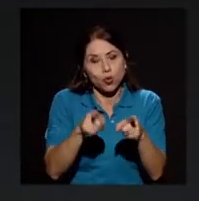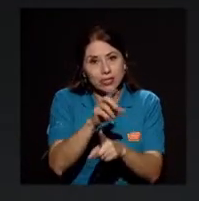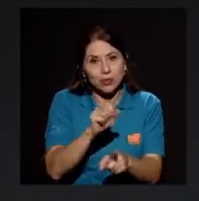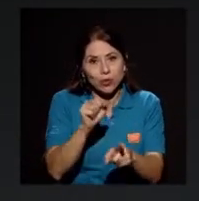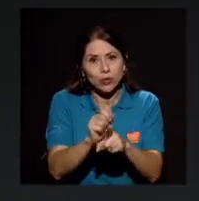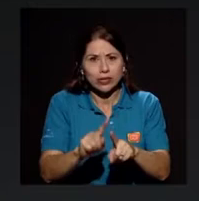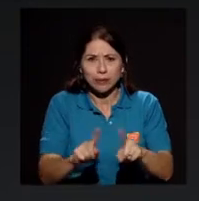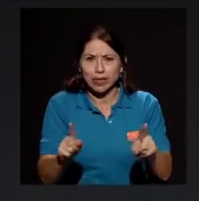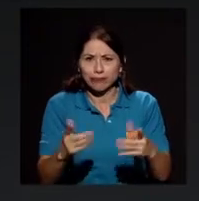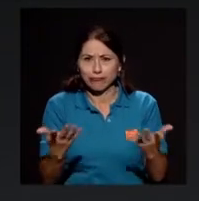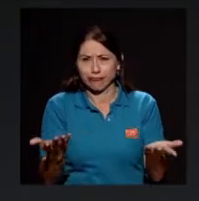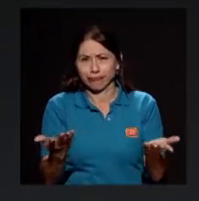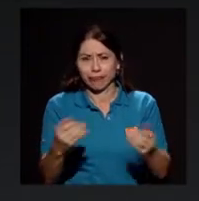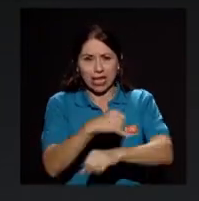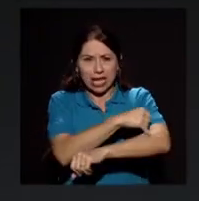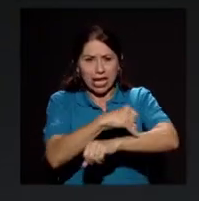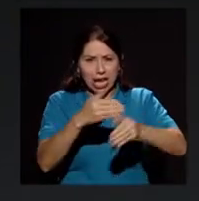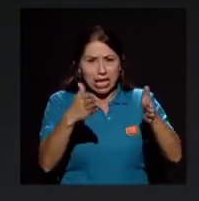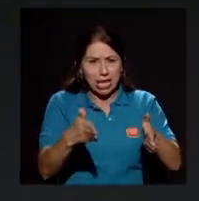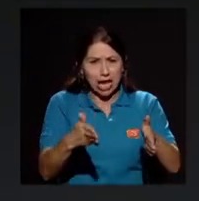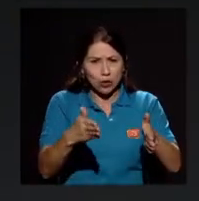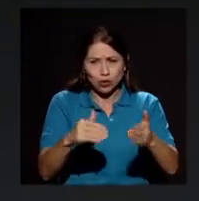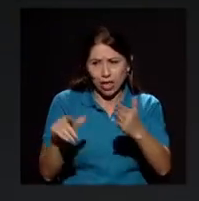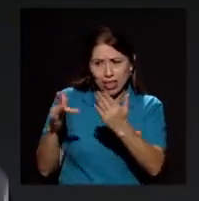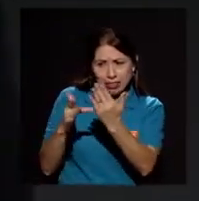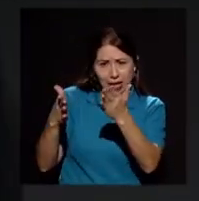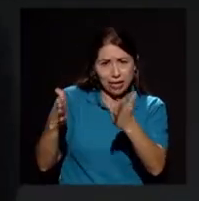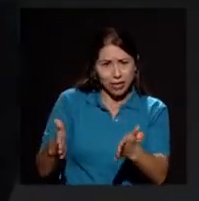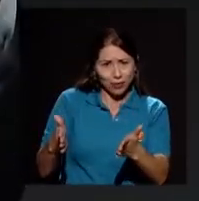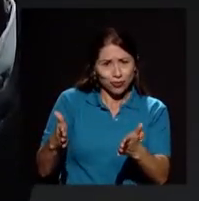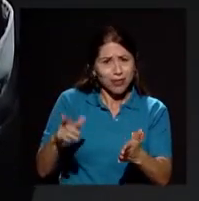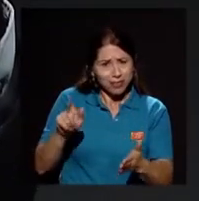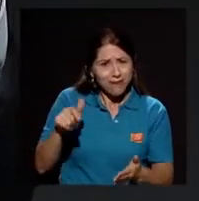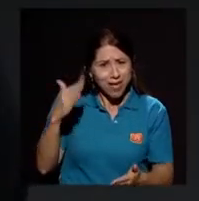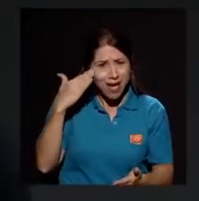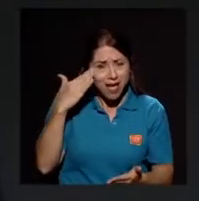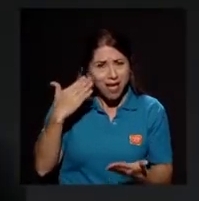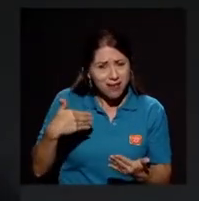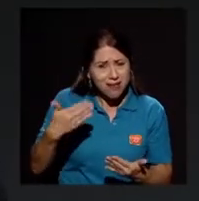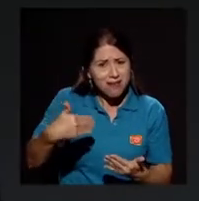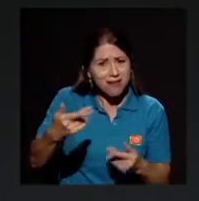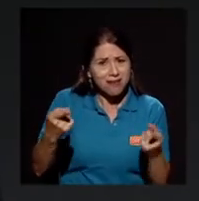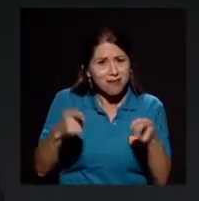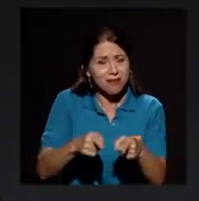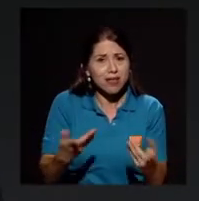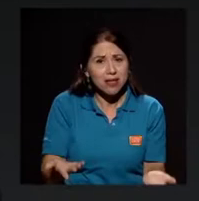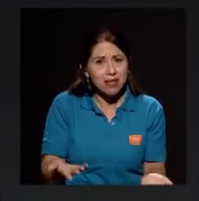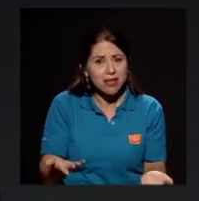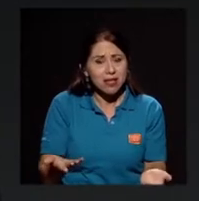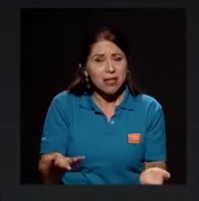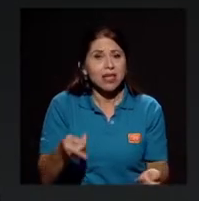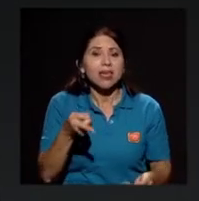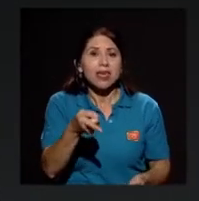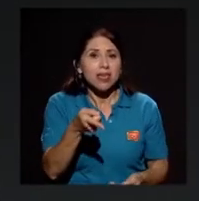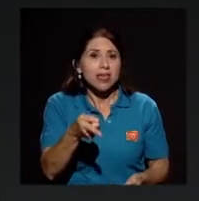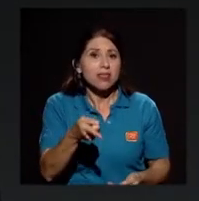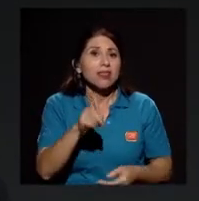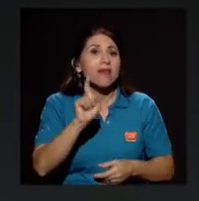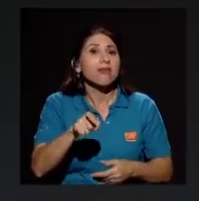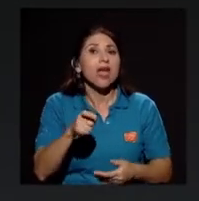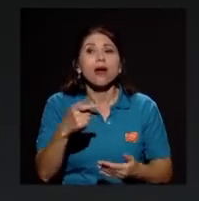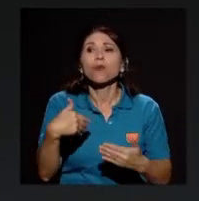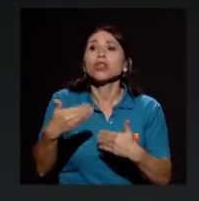ingenieros y los demás técnicos algo debían haber sabido y debe haber ido un y llamar a cuentas